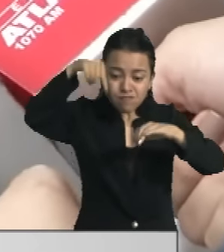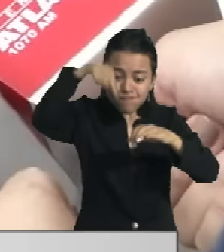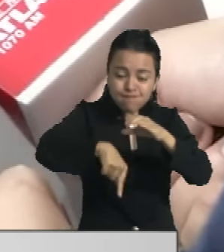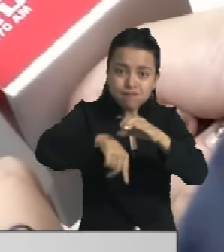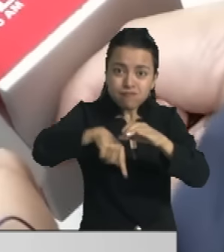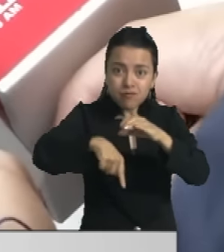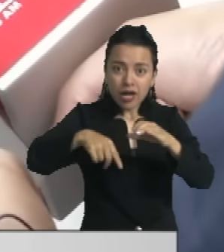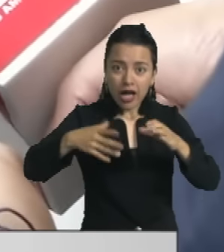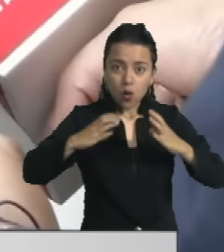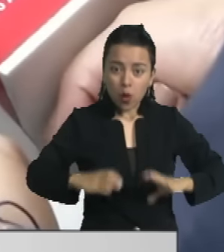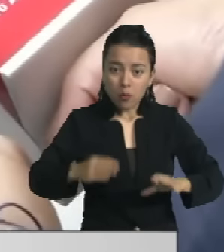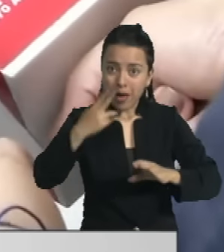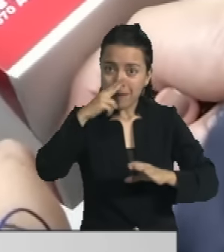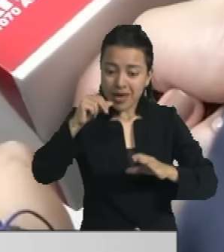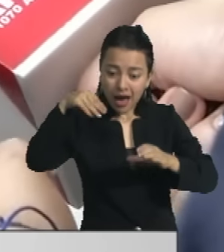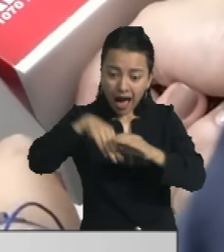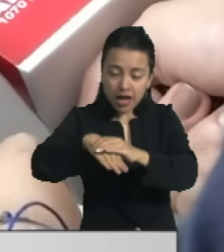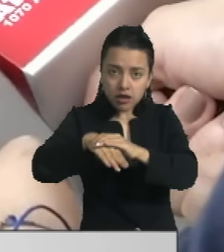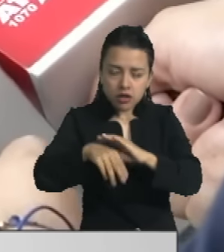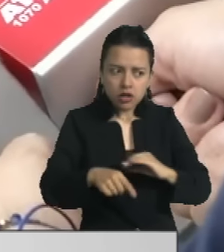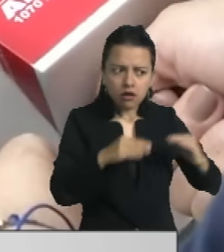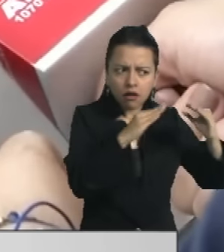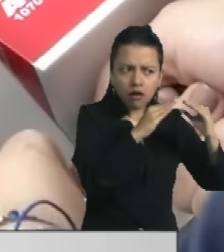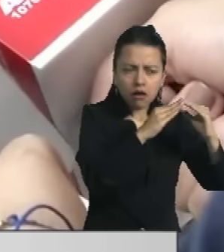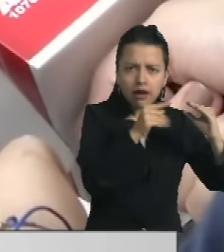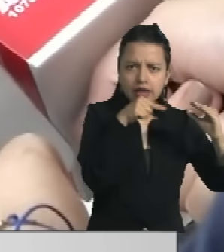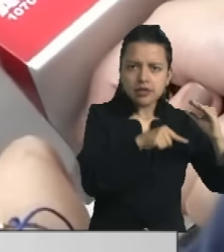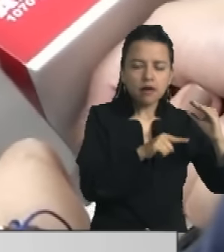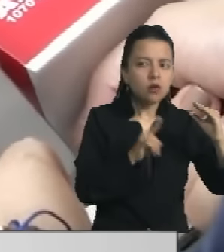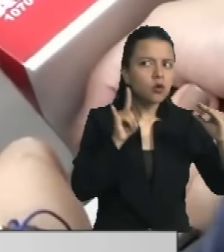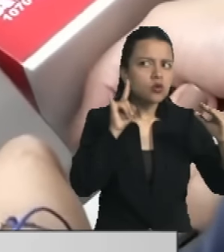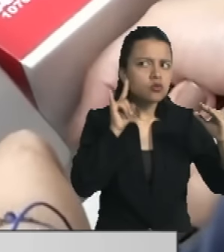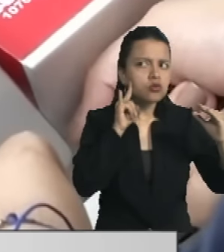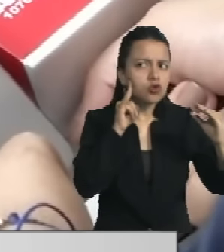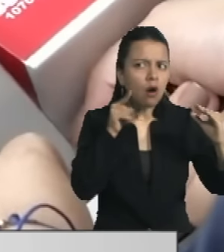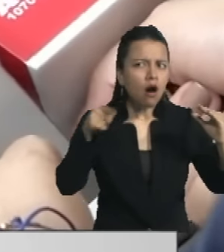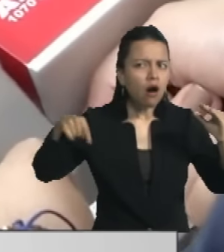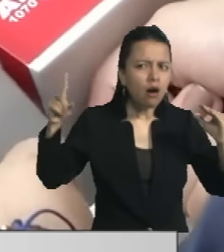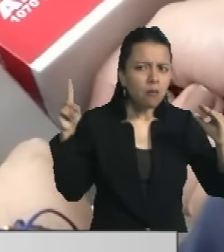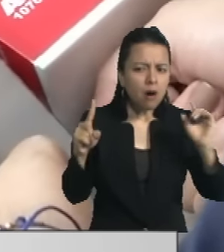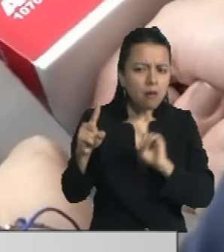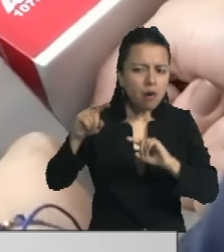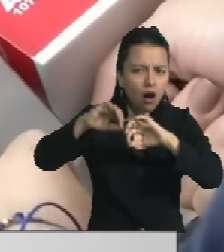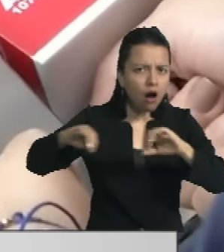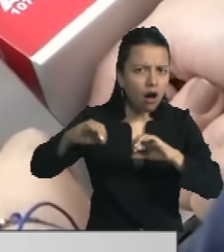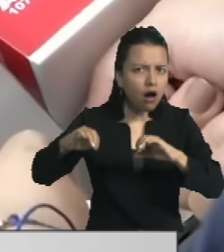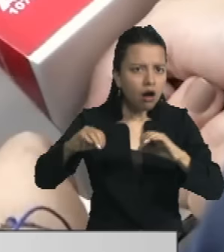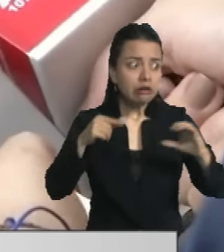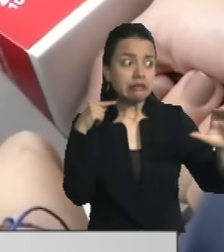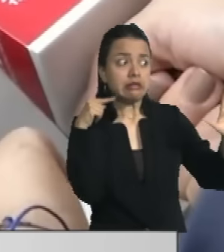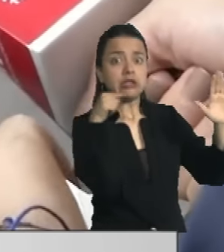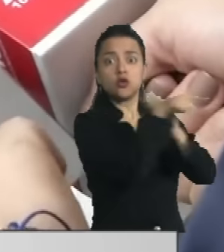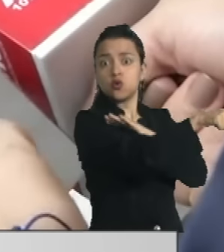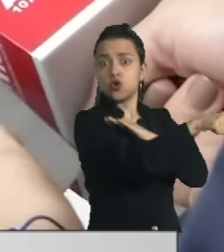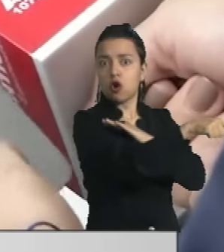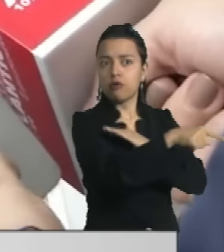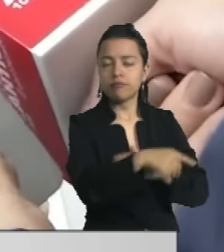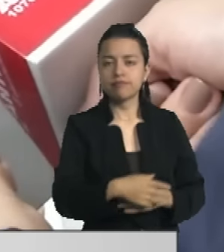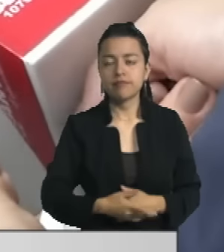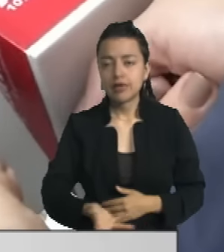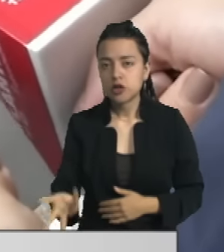apenas escuchó los palazos que estaba la bulla el huyó la gente no sé del